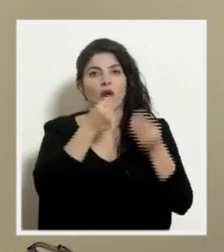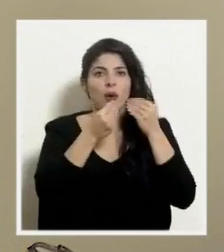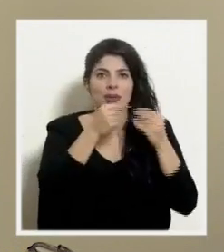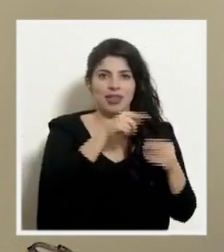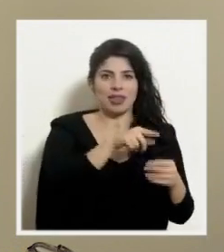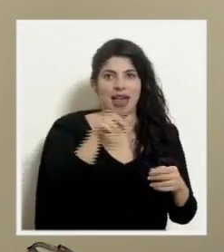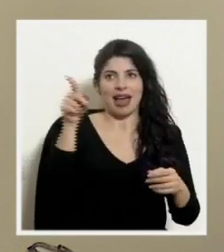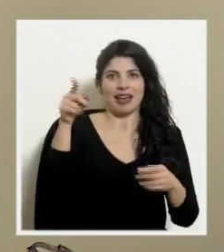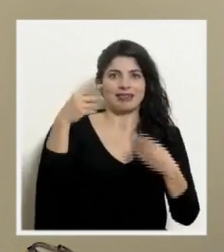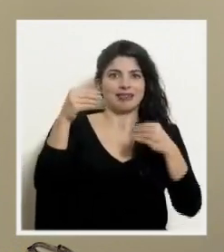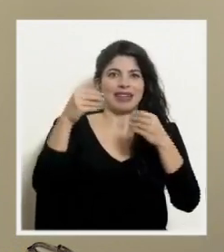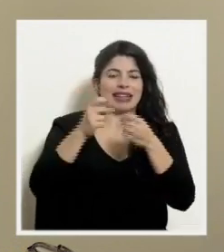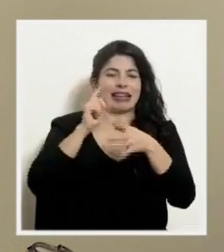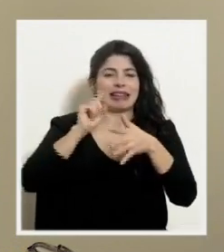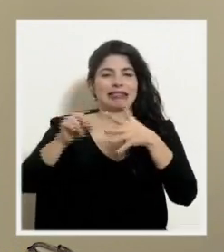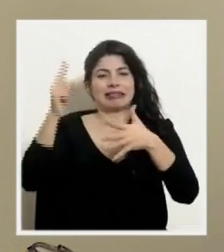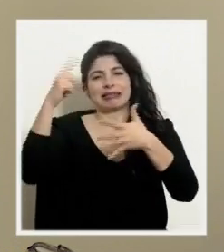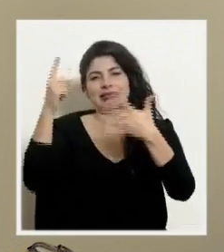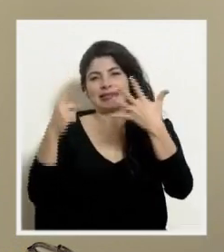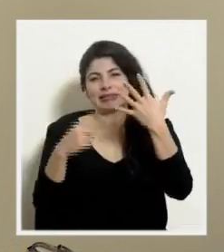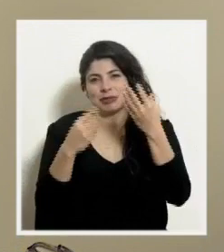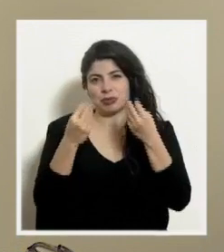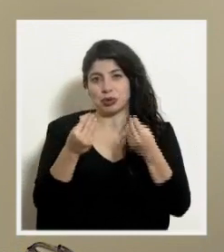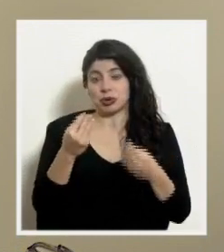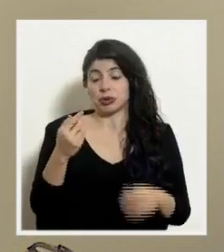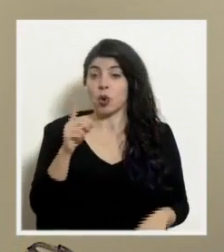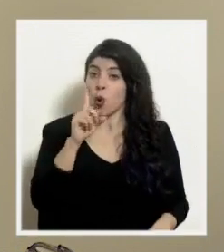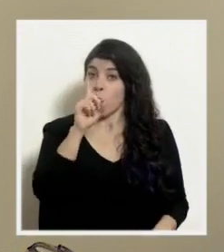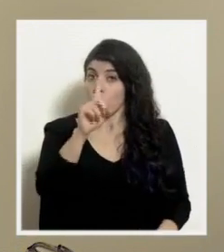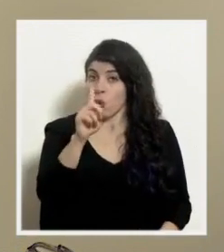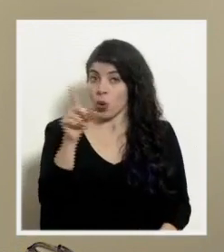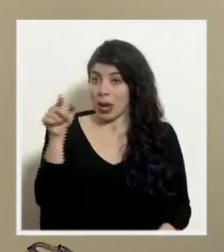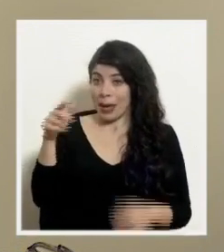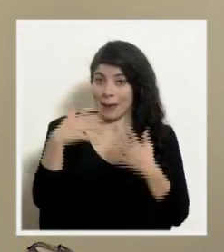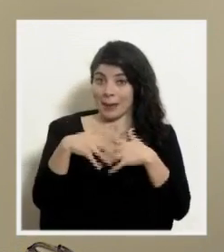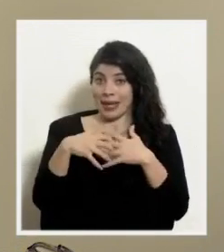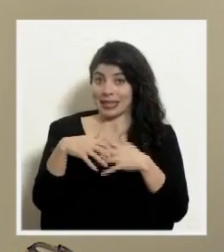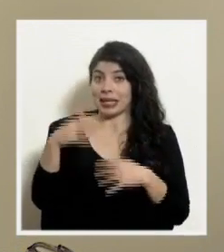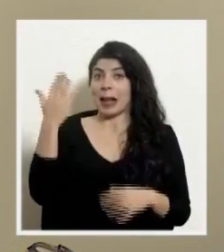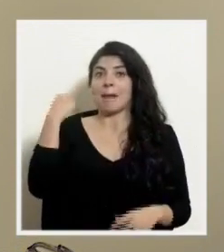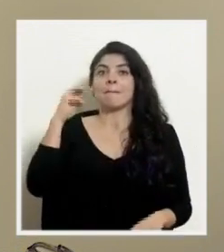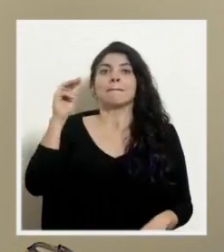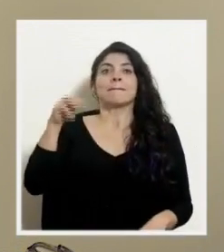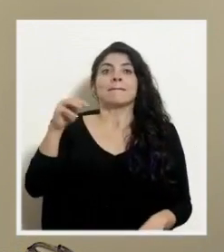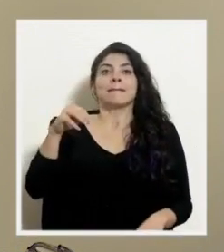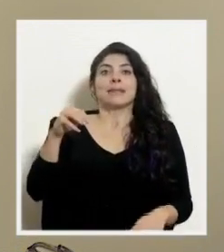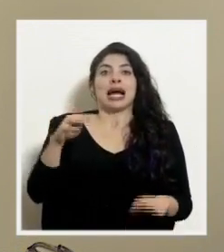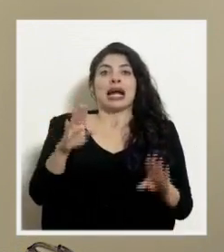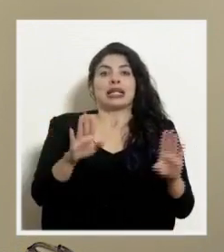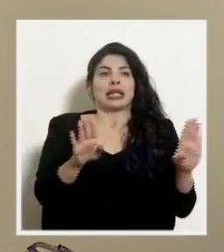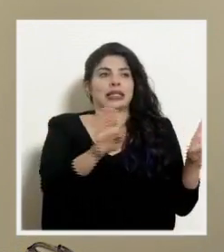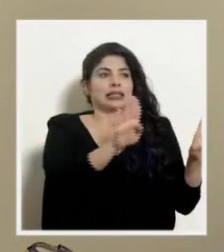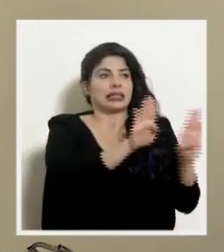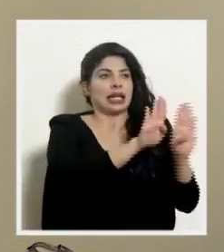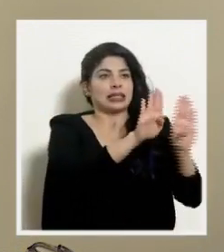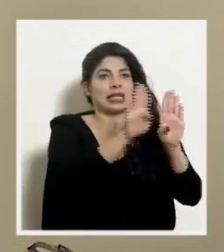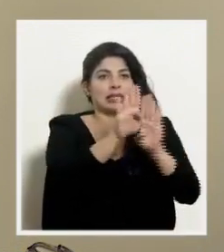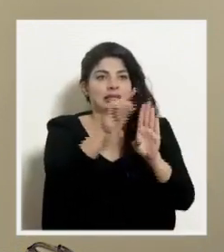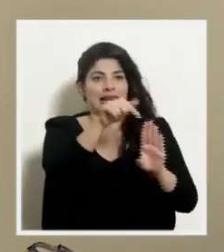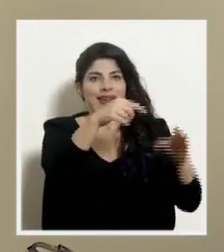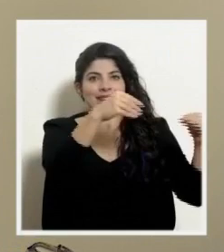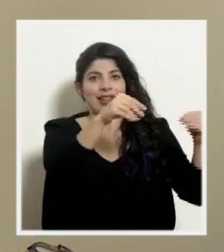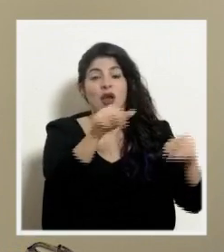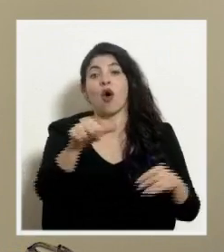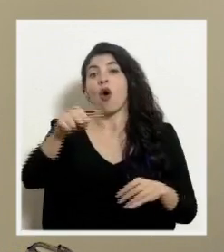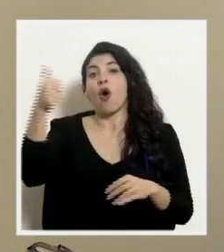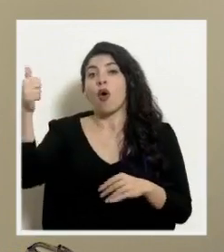alimentación. Una de ellas, por ahí del martes, había literalmente cerrado todas esas secciones, pero otra se